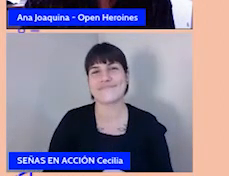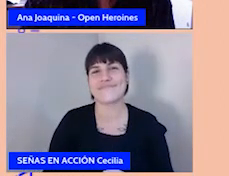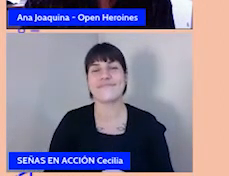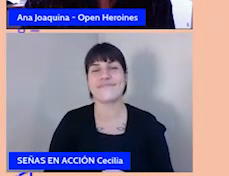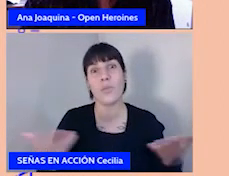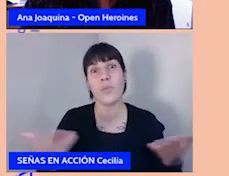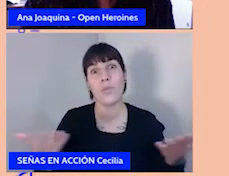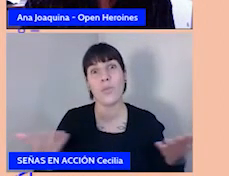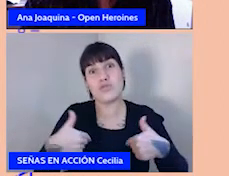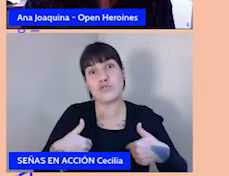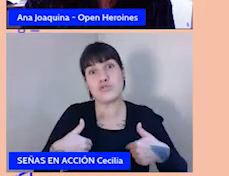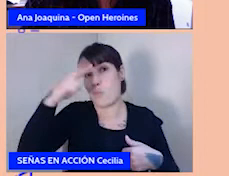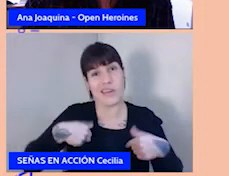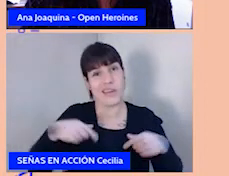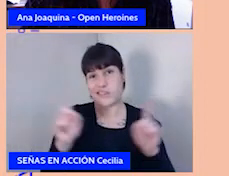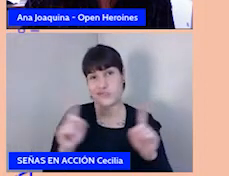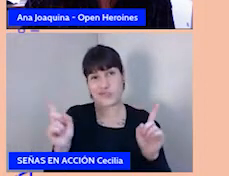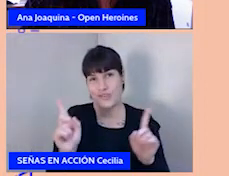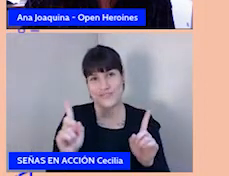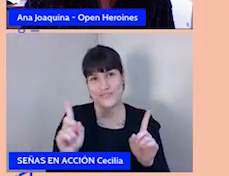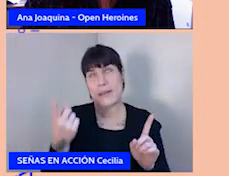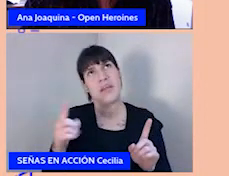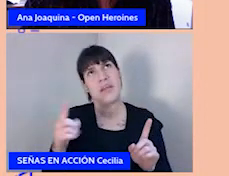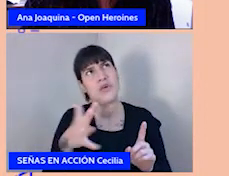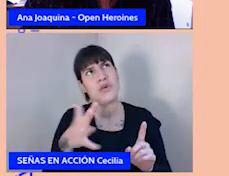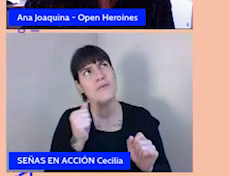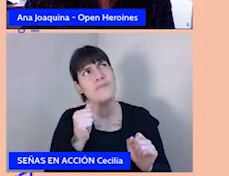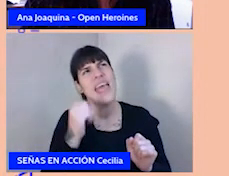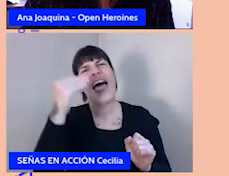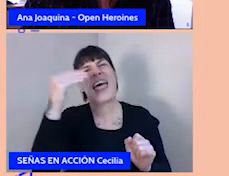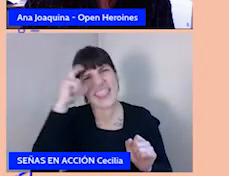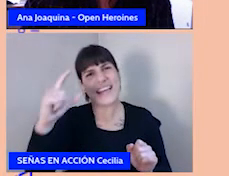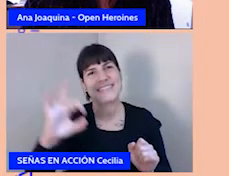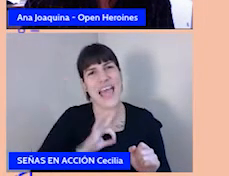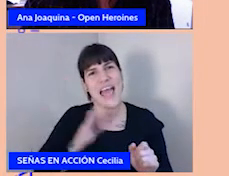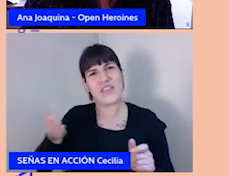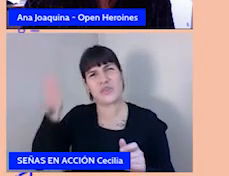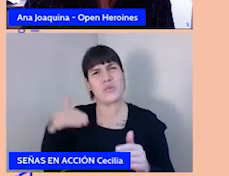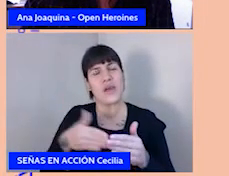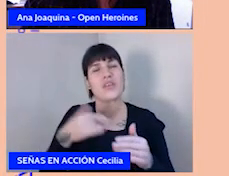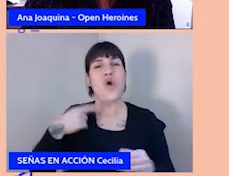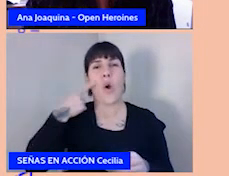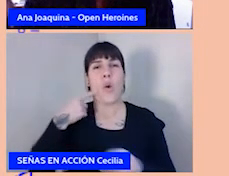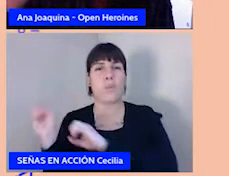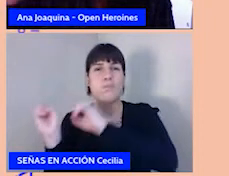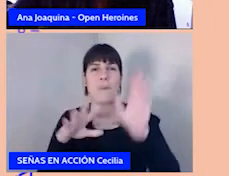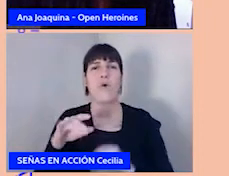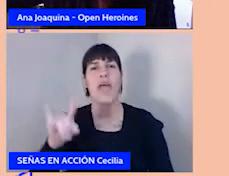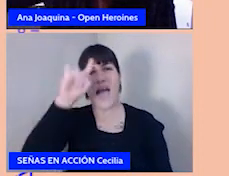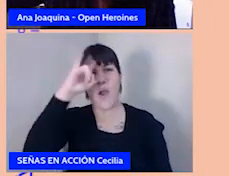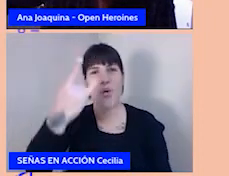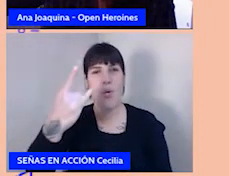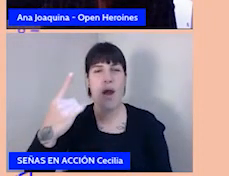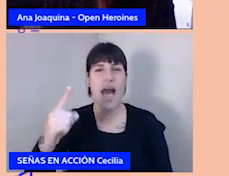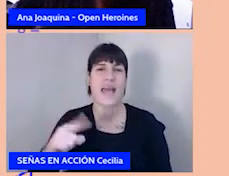Bueno, yo soy mexicana, pero hace, te diré, más de 10 años que vivo en Montevideo, en Uruguay, entonces si tengo un acento medio extraño,